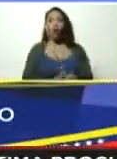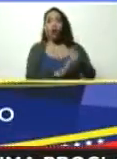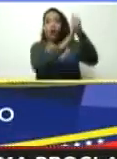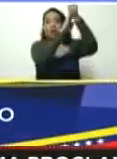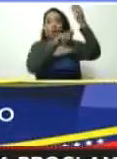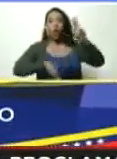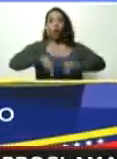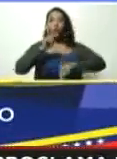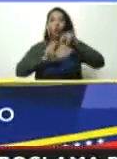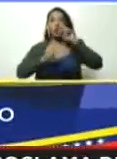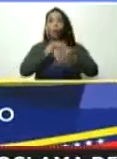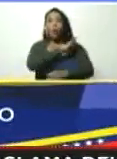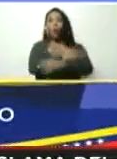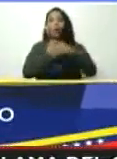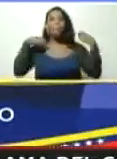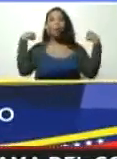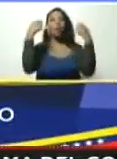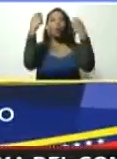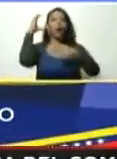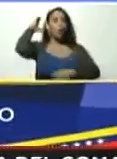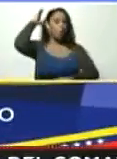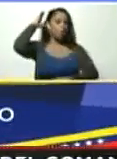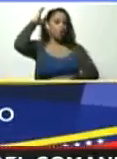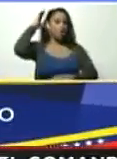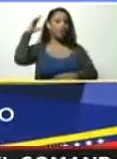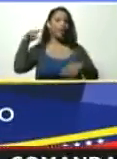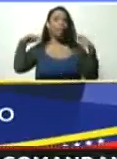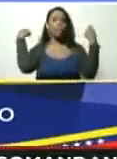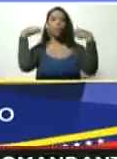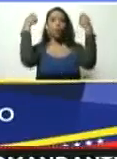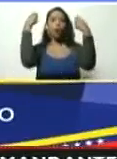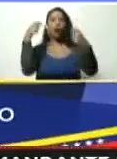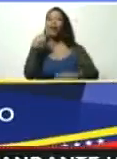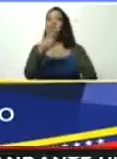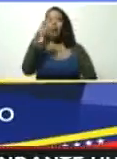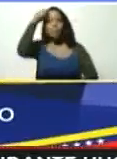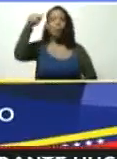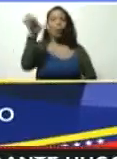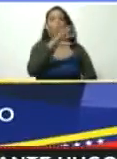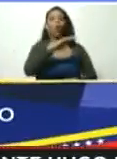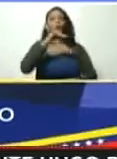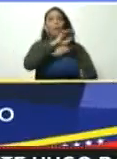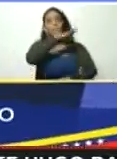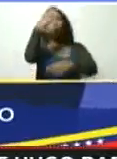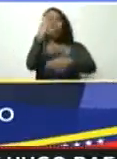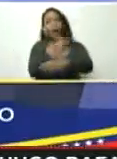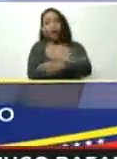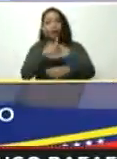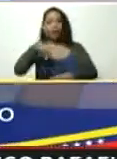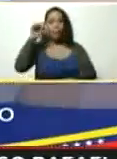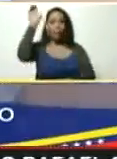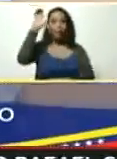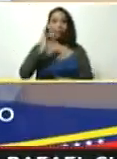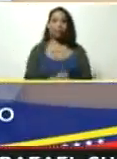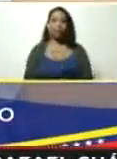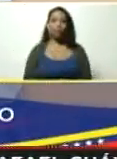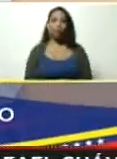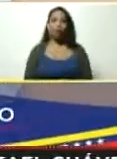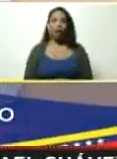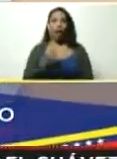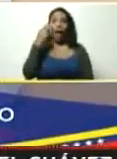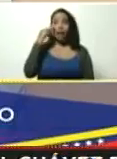poder popular, que construya conciencia popular, que le diga al pueblo que es el poder del país. Hay que verle la